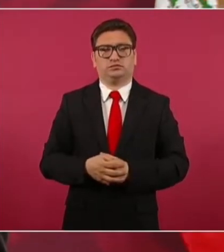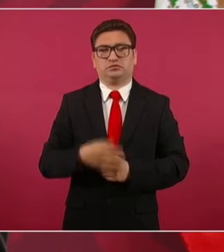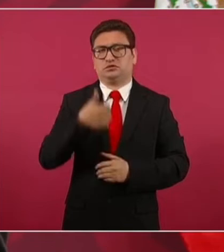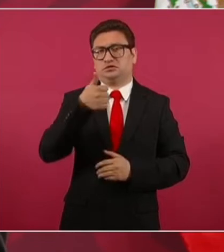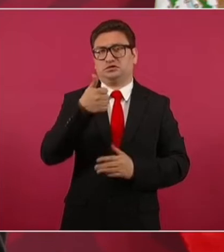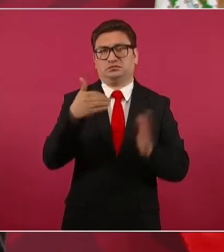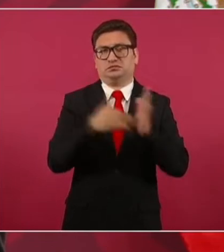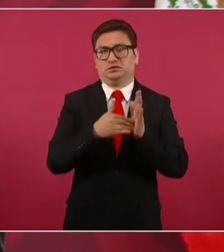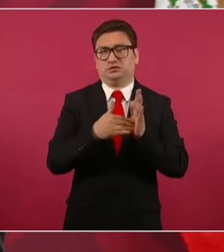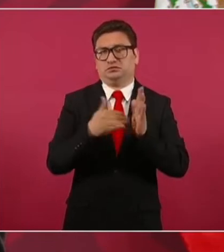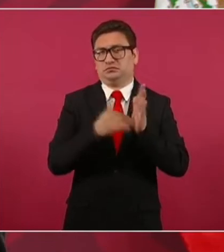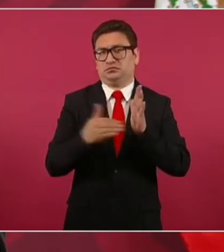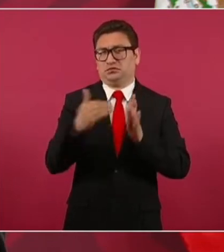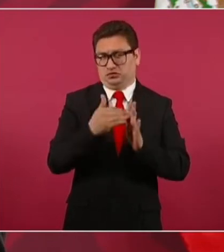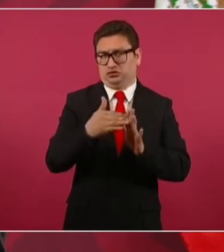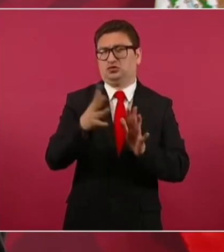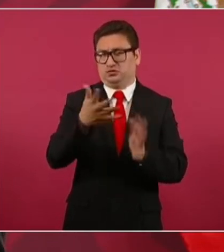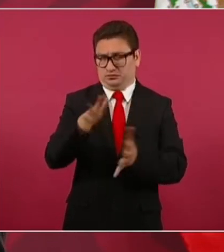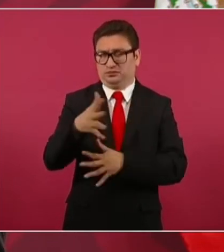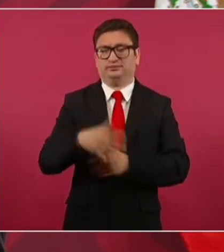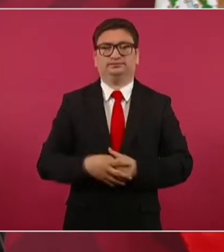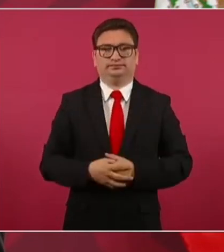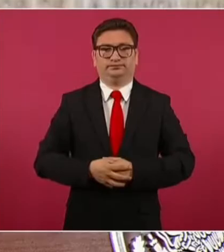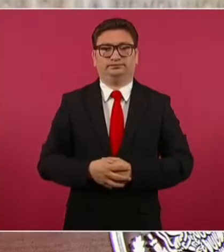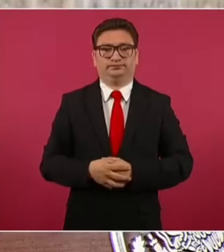6,000 millones aproximadamente.